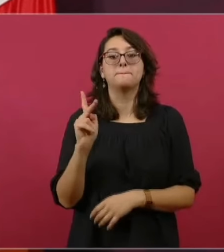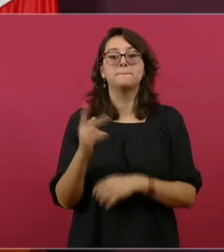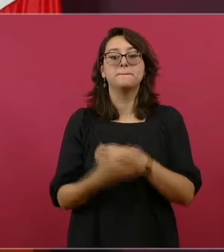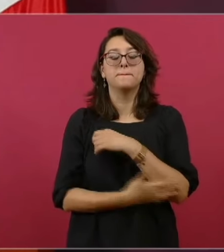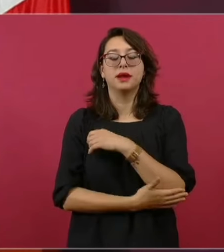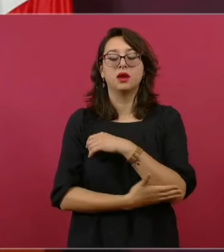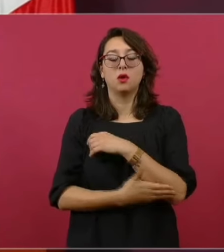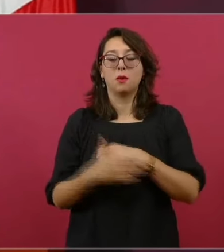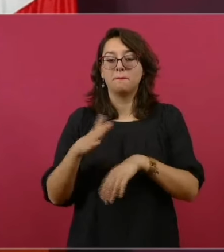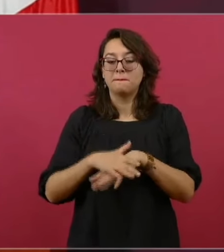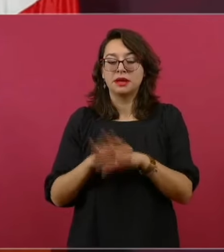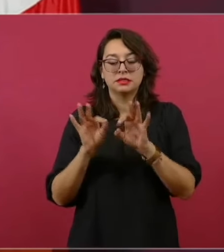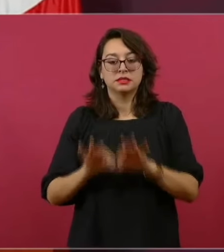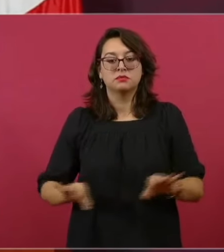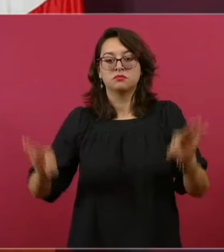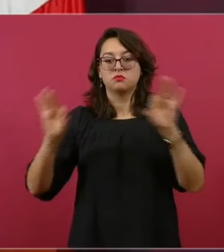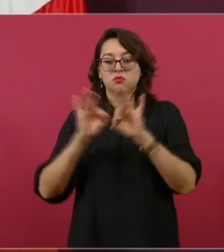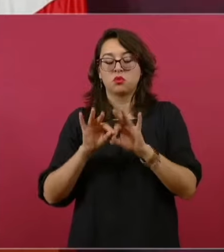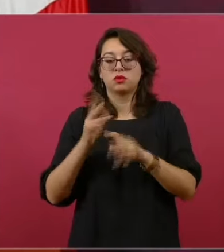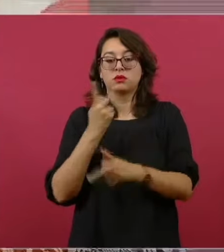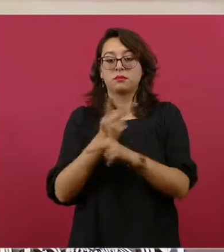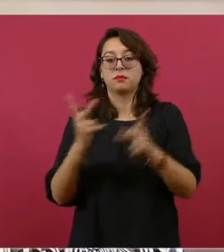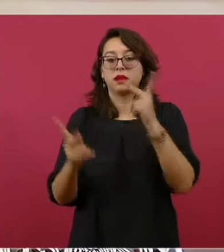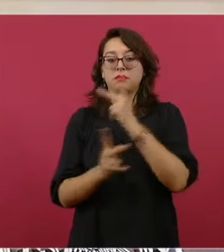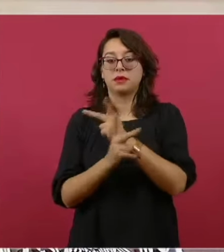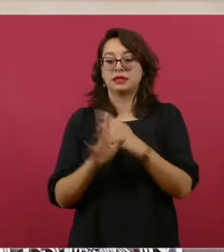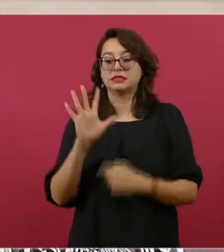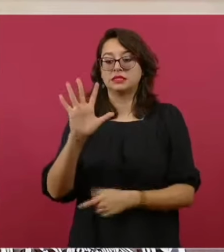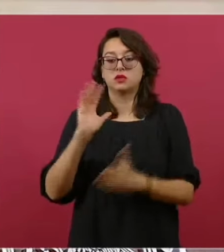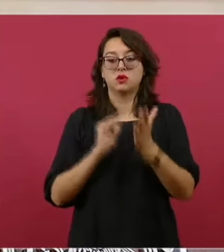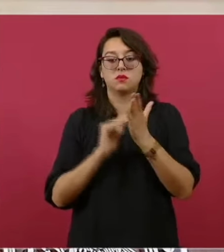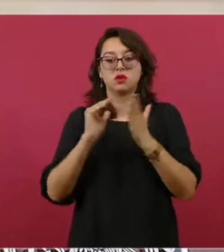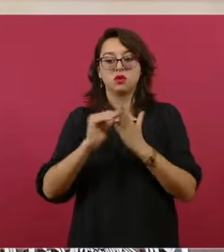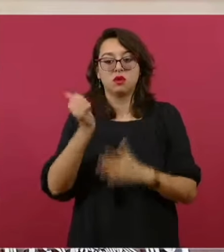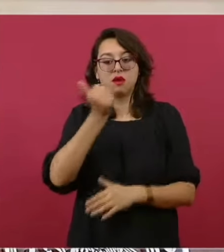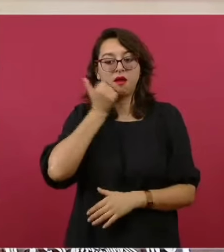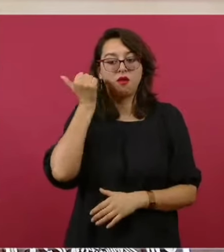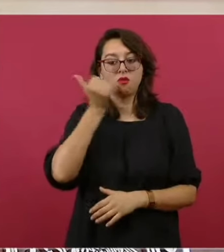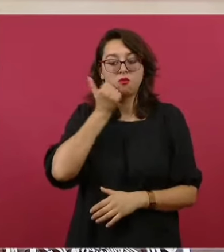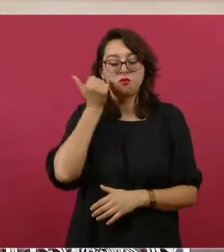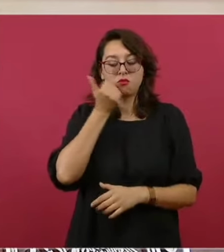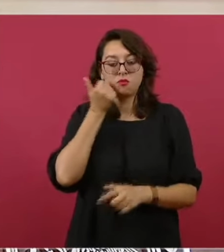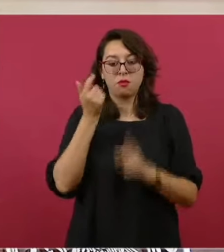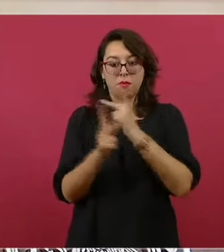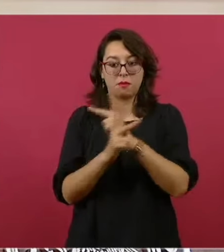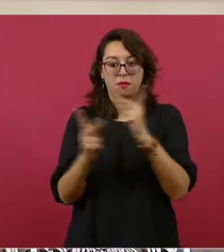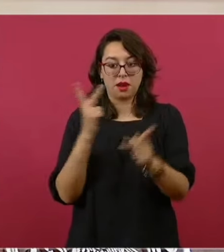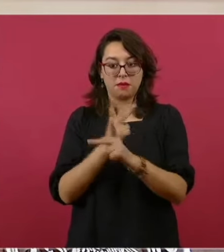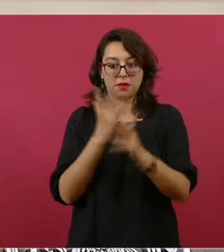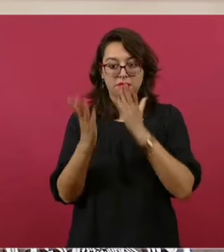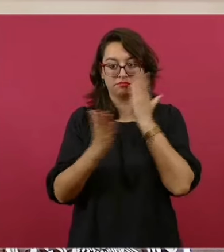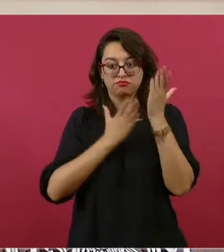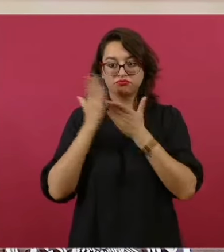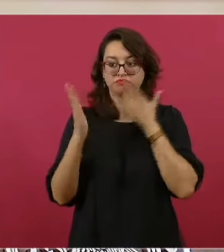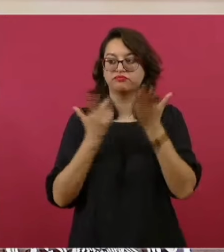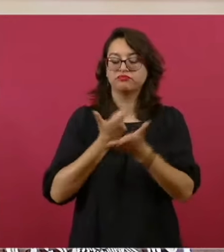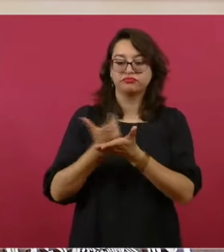a 5 millones de estudiantes de preparatoria, a todos los que estudian en preparatorias públicas,